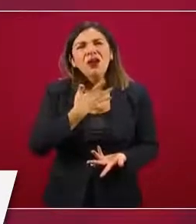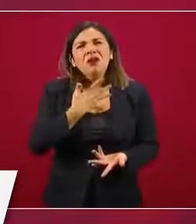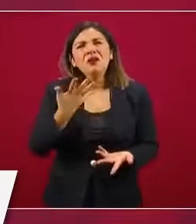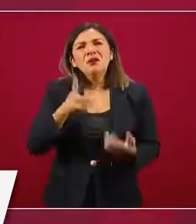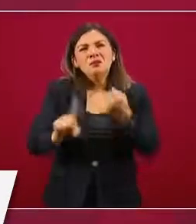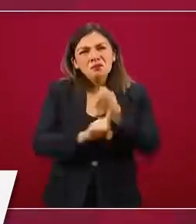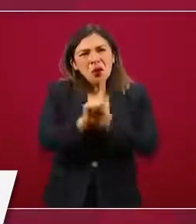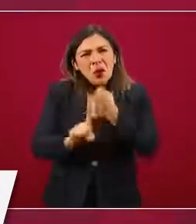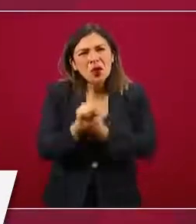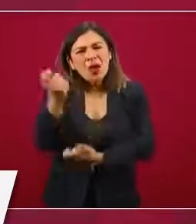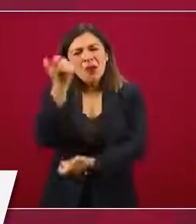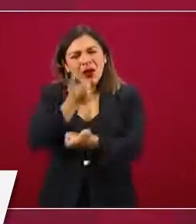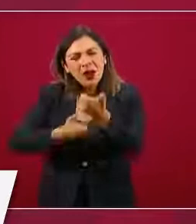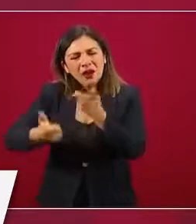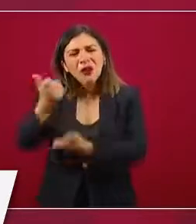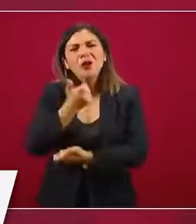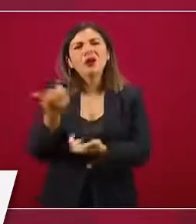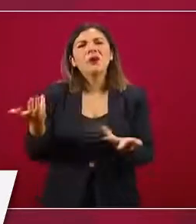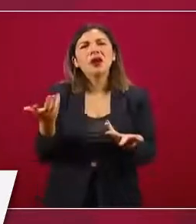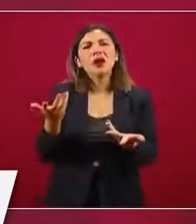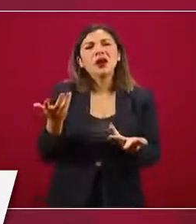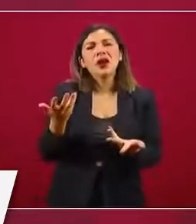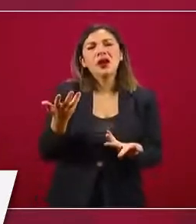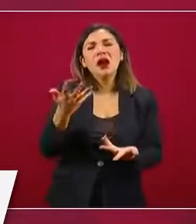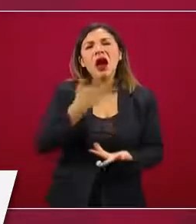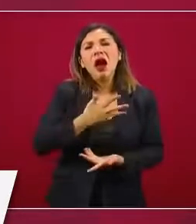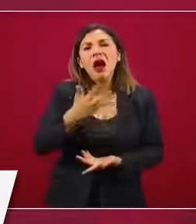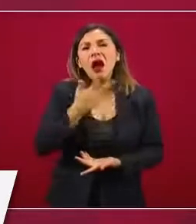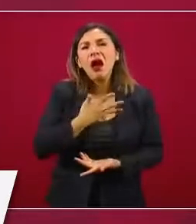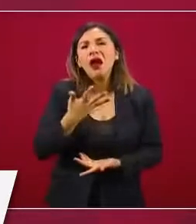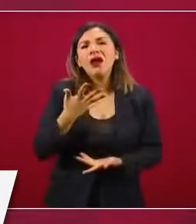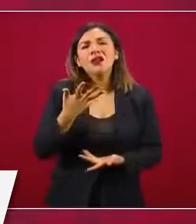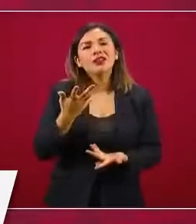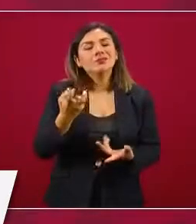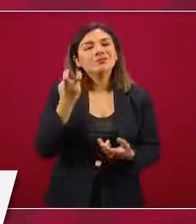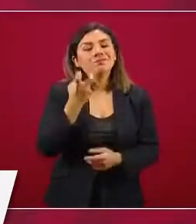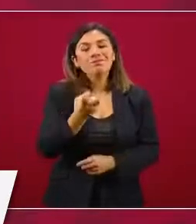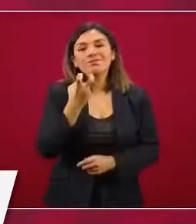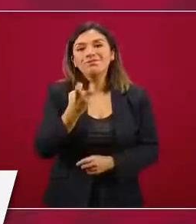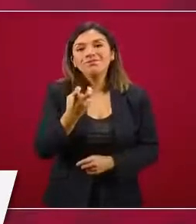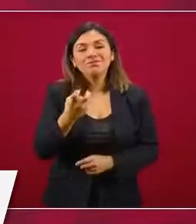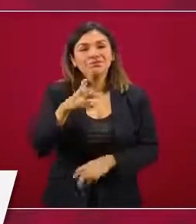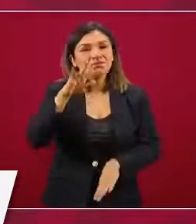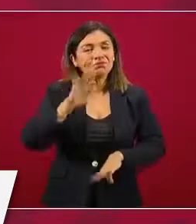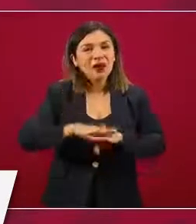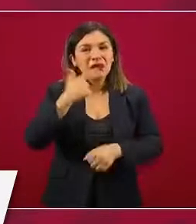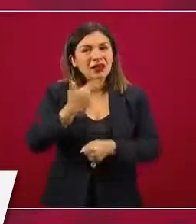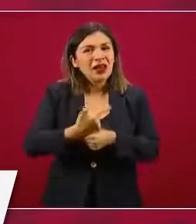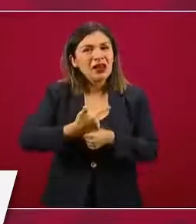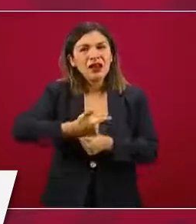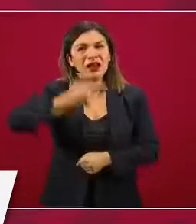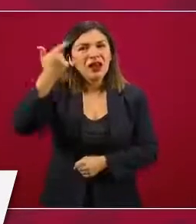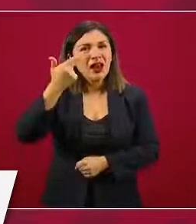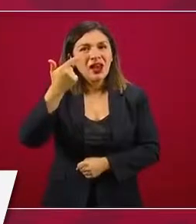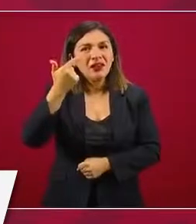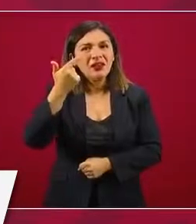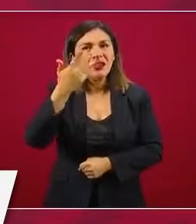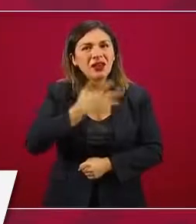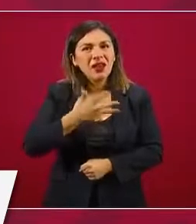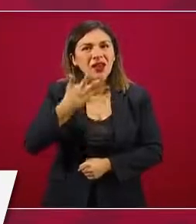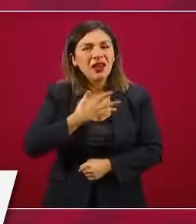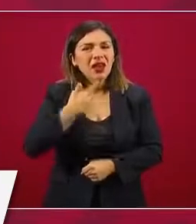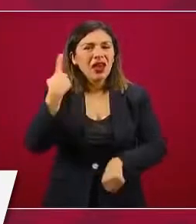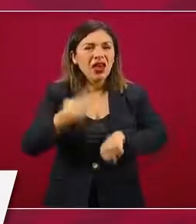la crisis económica, de esto que es tremendo, lo de